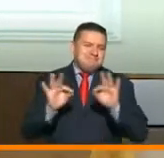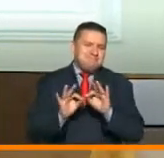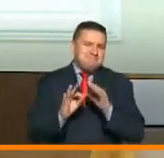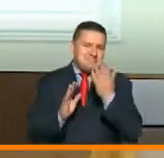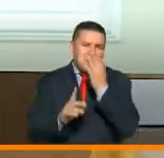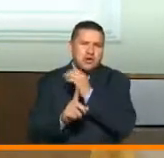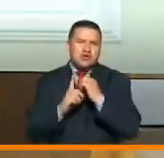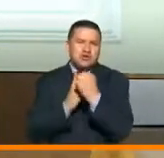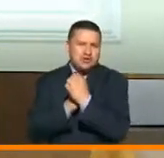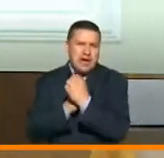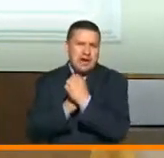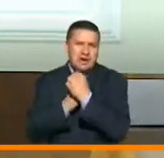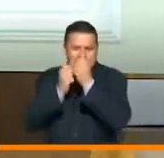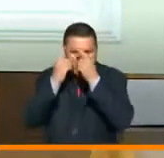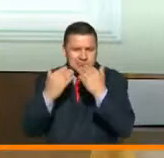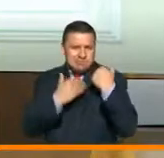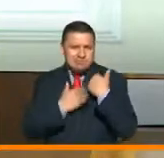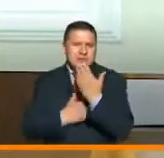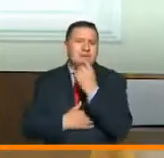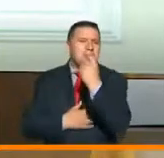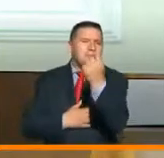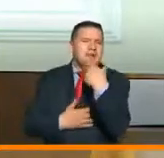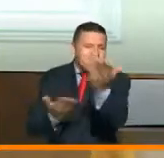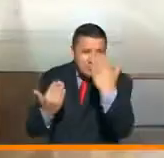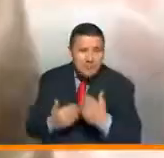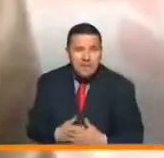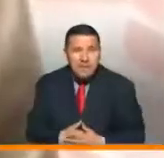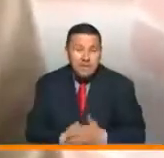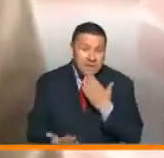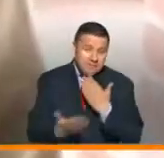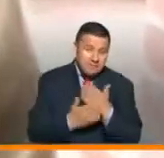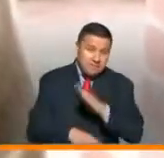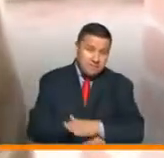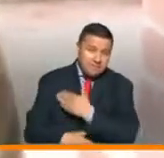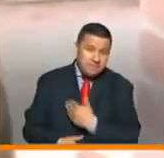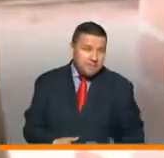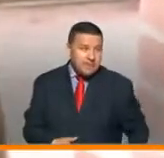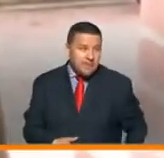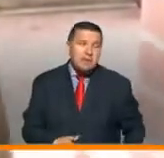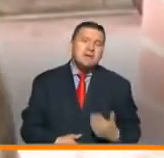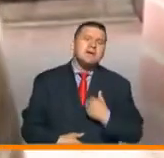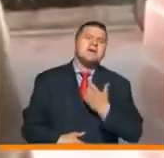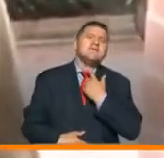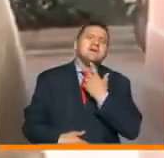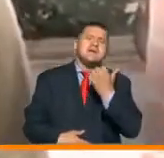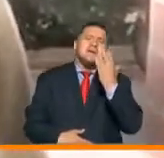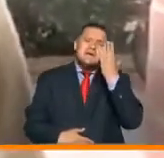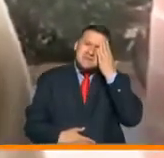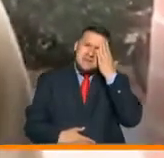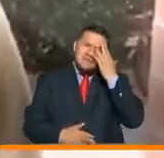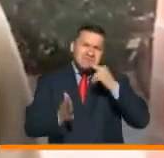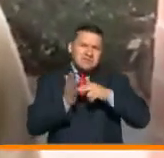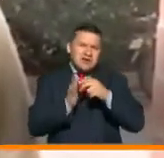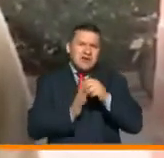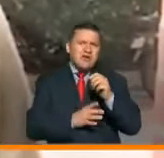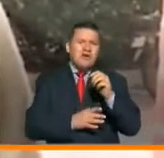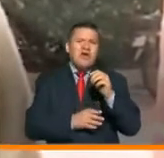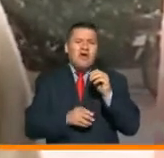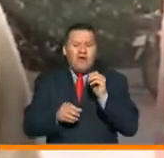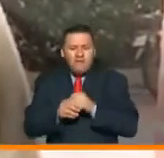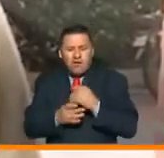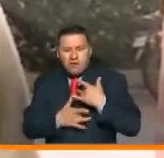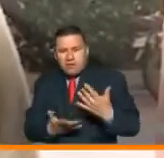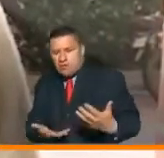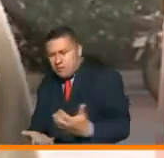agenda social del Estado. ¿Qué pregunta tenemos hoy? Buenas tardes, presidente. Me gustaría saber qué es el Fondo Solidario para